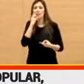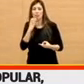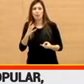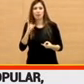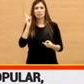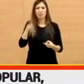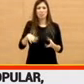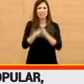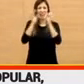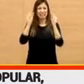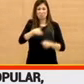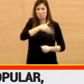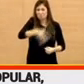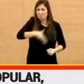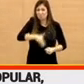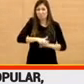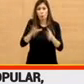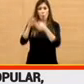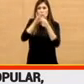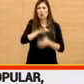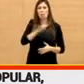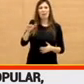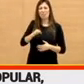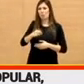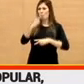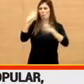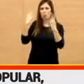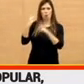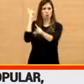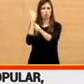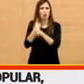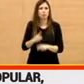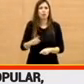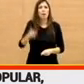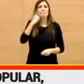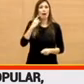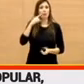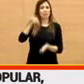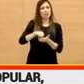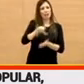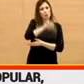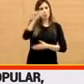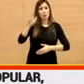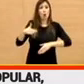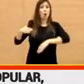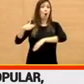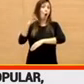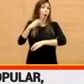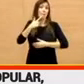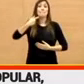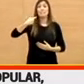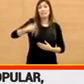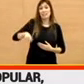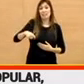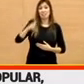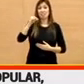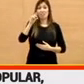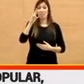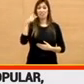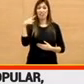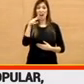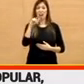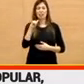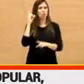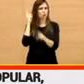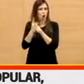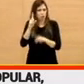la Unión Europea, denunciando el papel del Banco Central Europeo y del presidente Mario Draghi, denunciando en última instancia la política que